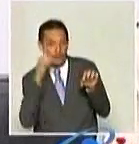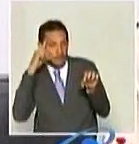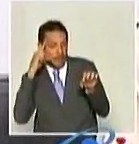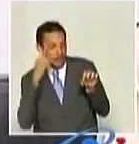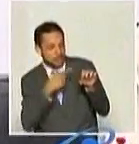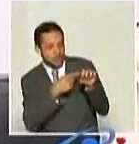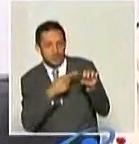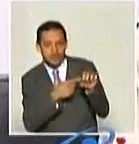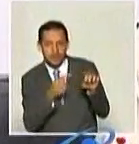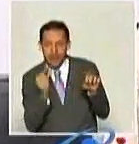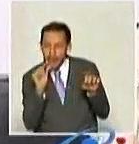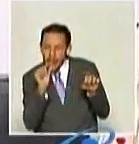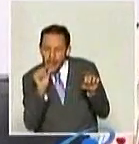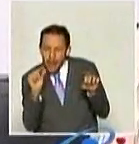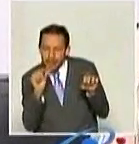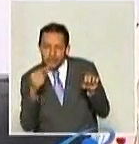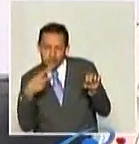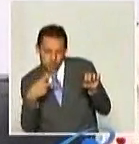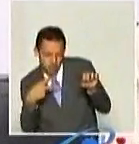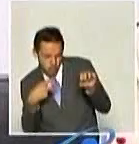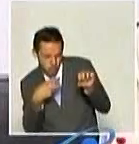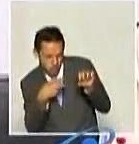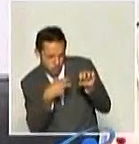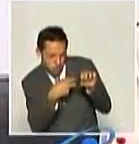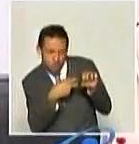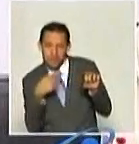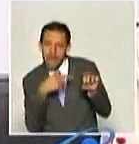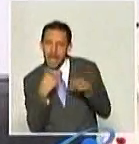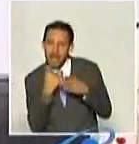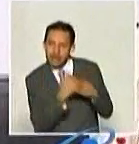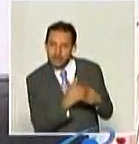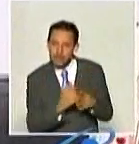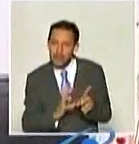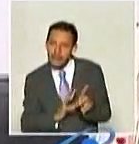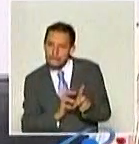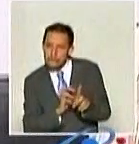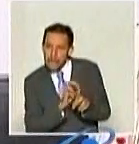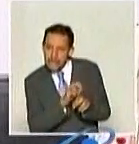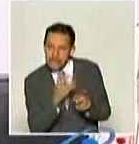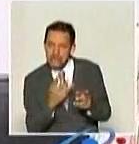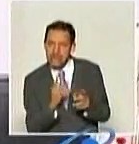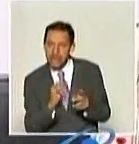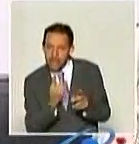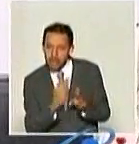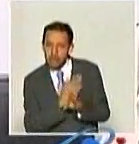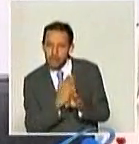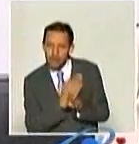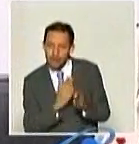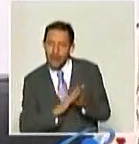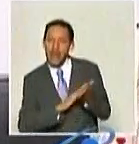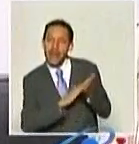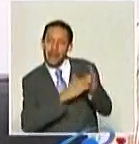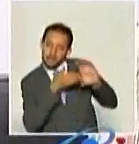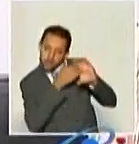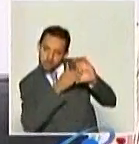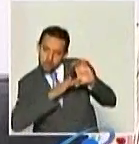gérmenes aerobios o por gérmenes anaerobios, por bacterias, por virus, por hongos, se puede hacer un buen